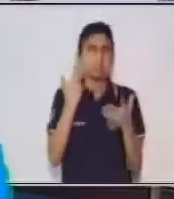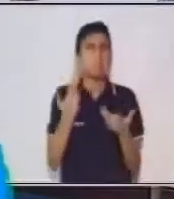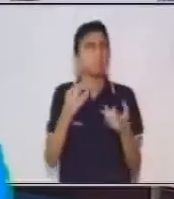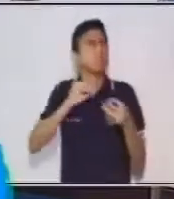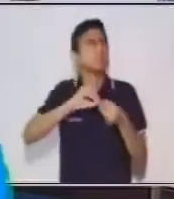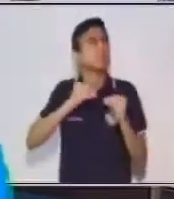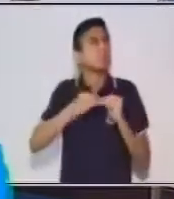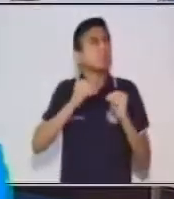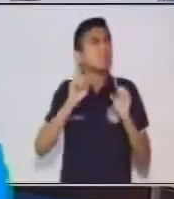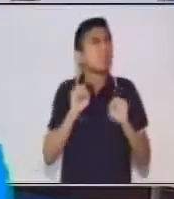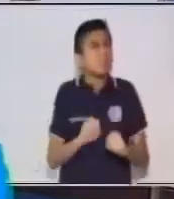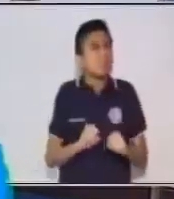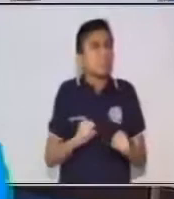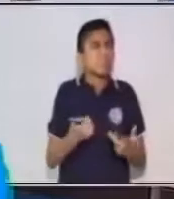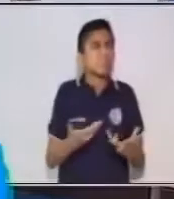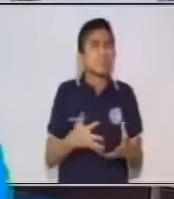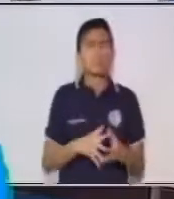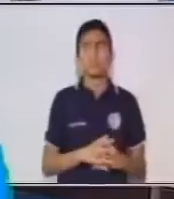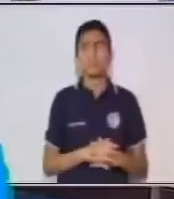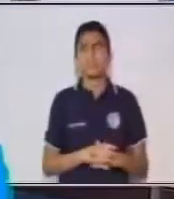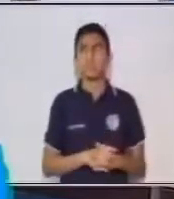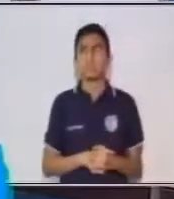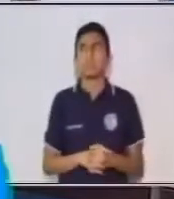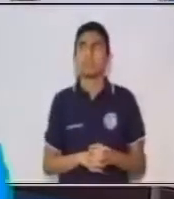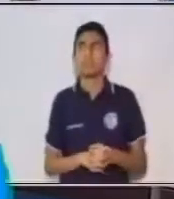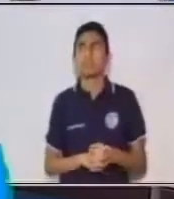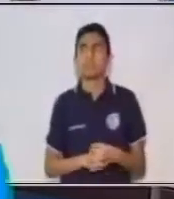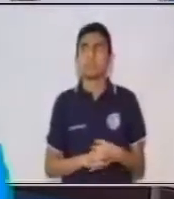números me dan 9 sumados?